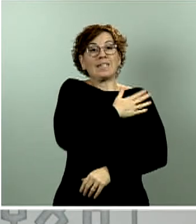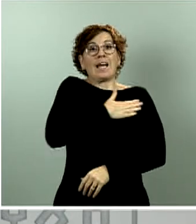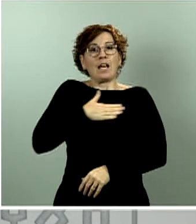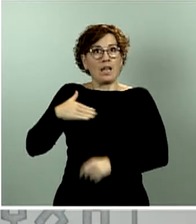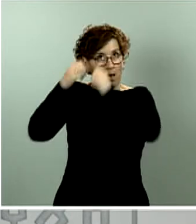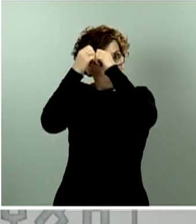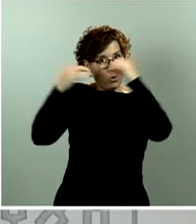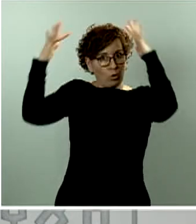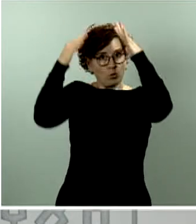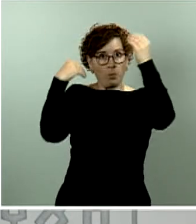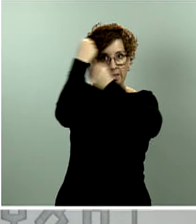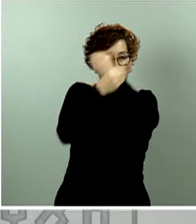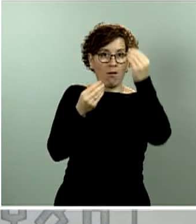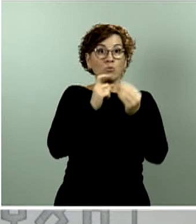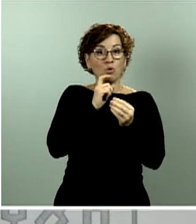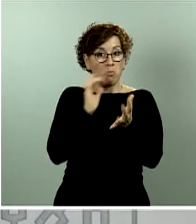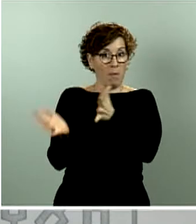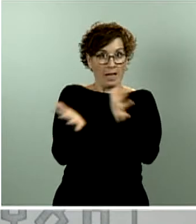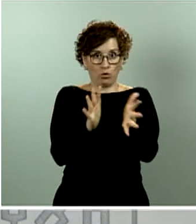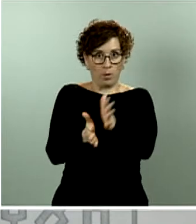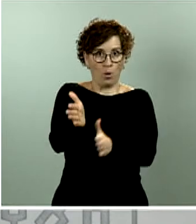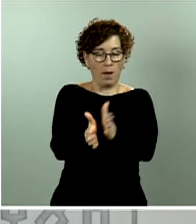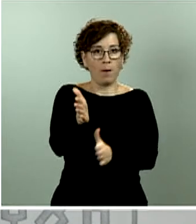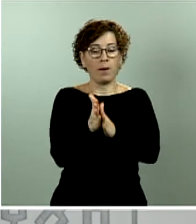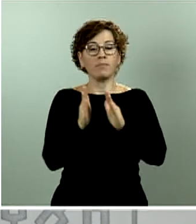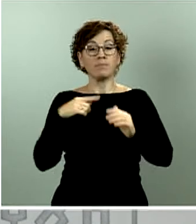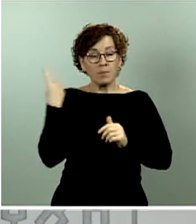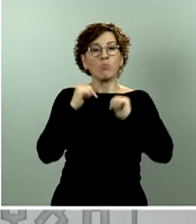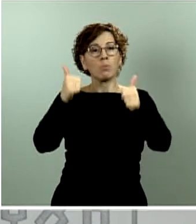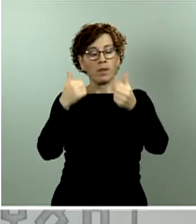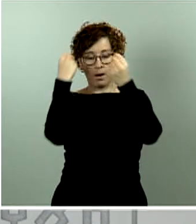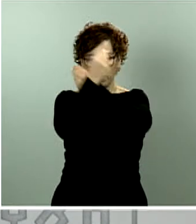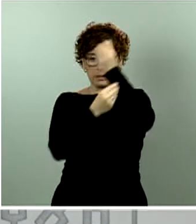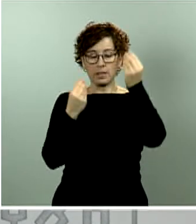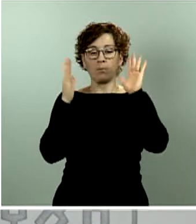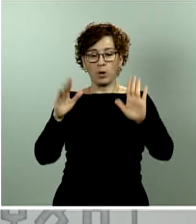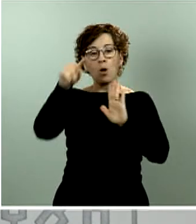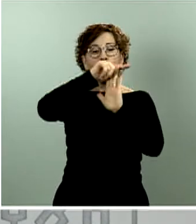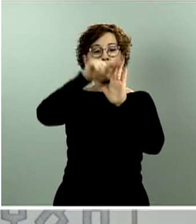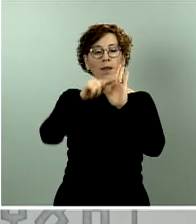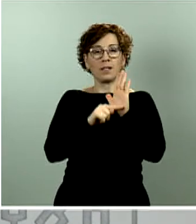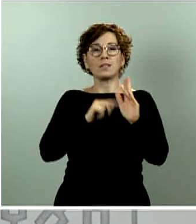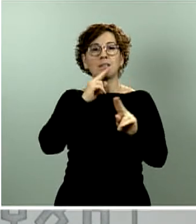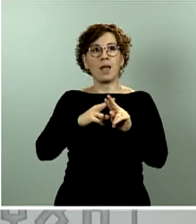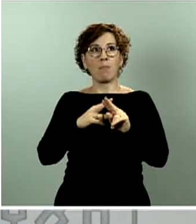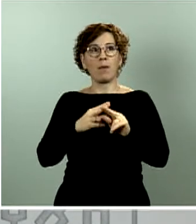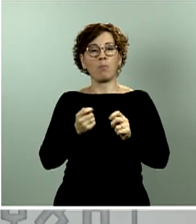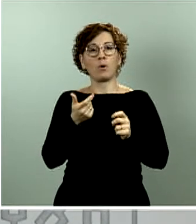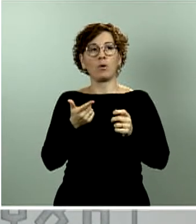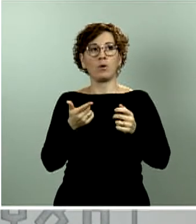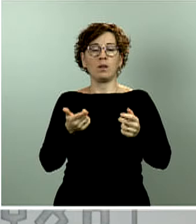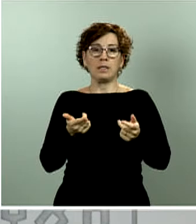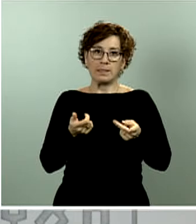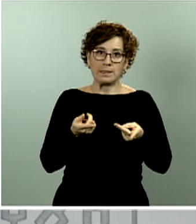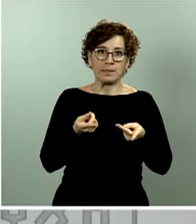abajo, vamos a empezar a plantear medidas de alivio de la movilidad de las personas, y en su